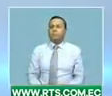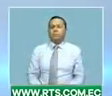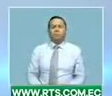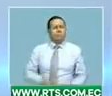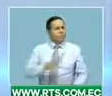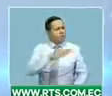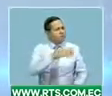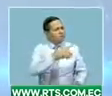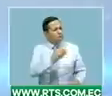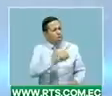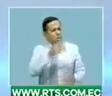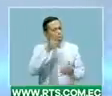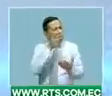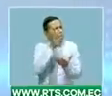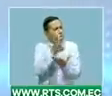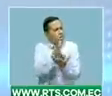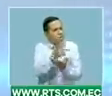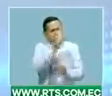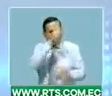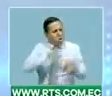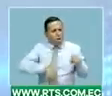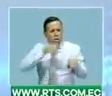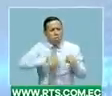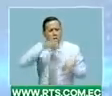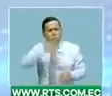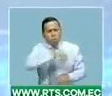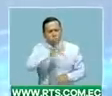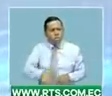parquearse. Su forma de